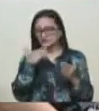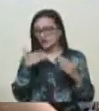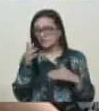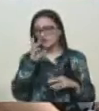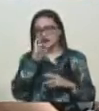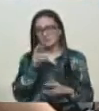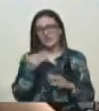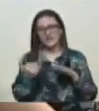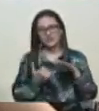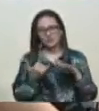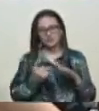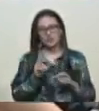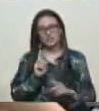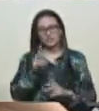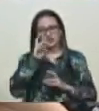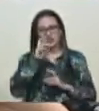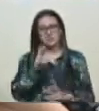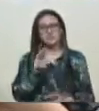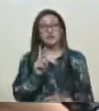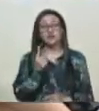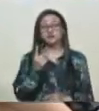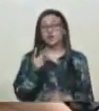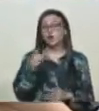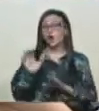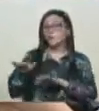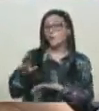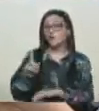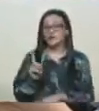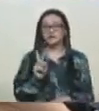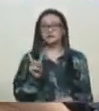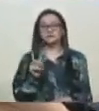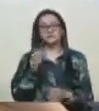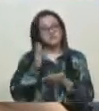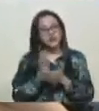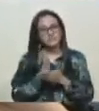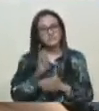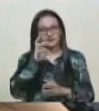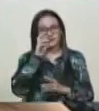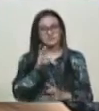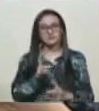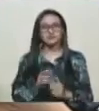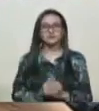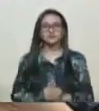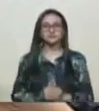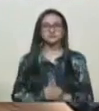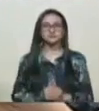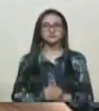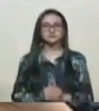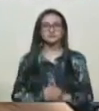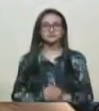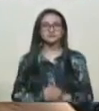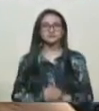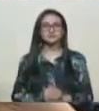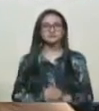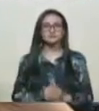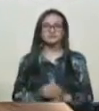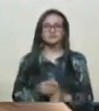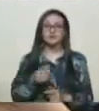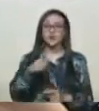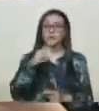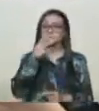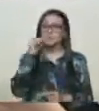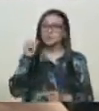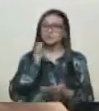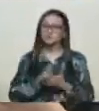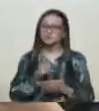las instituciones hay que respetarlas, no solo cuando están del lado de ellos, sino siempre hay que respetarlas. Nosotros hemos levantado, el presidente Maduro lo ha dicho,